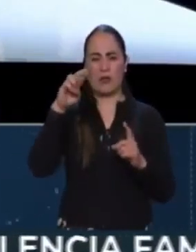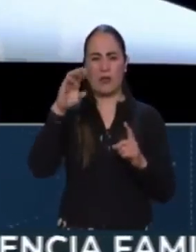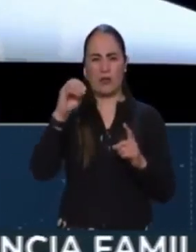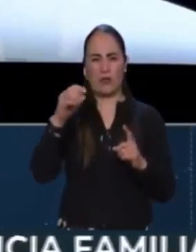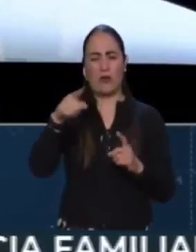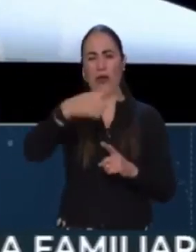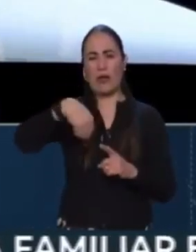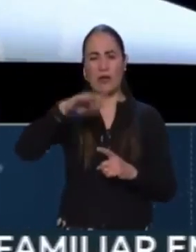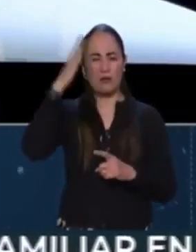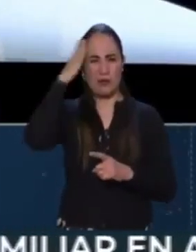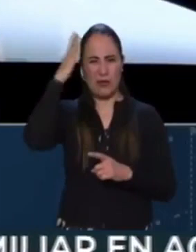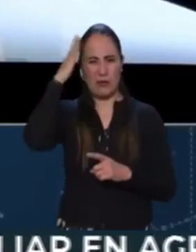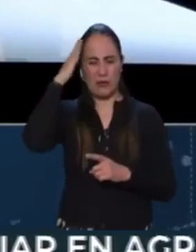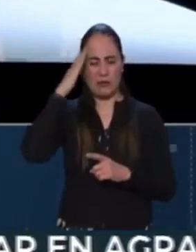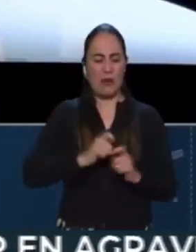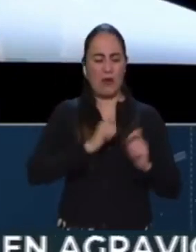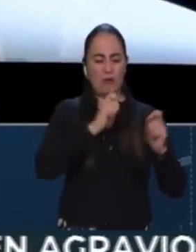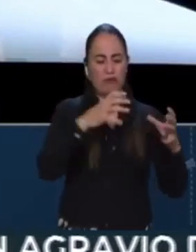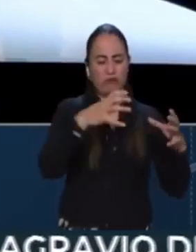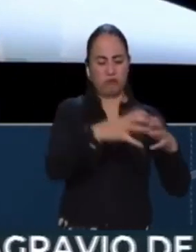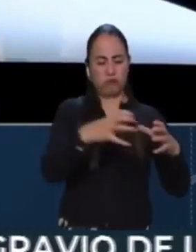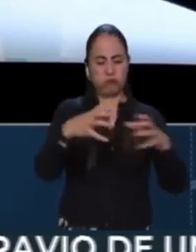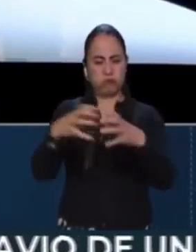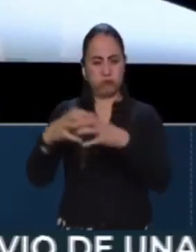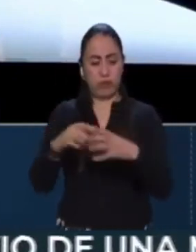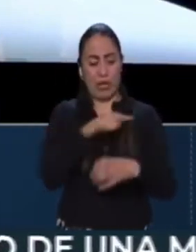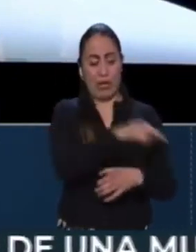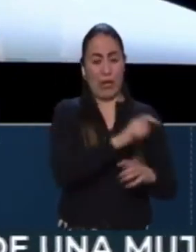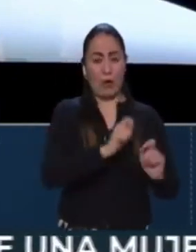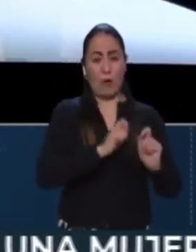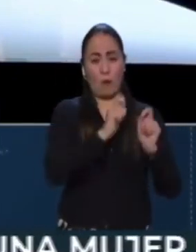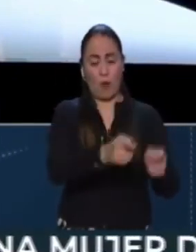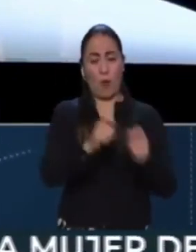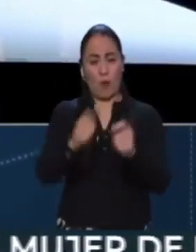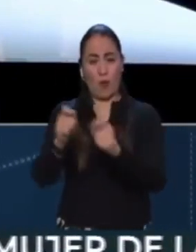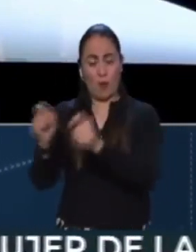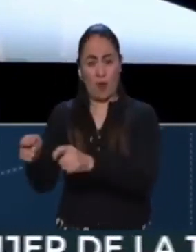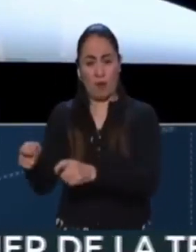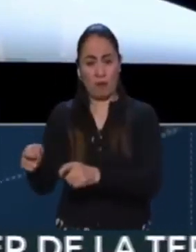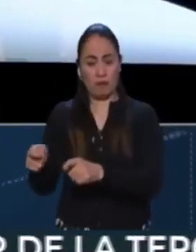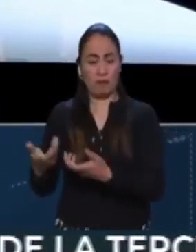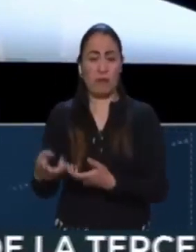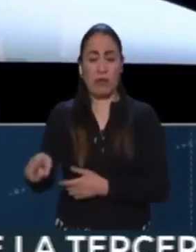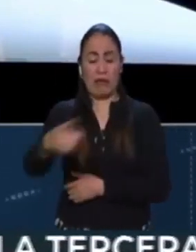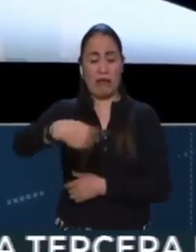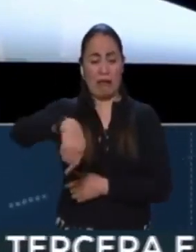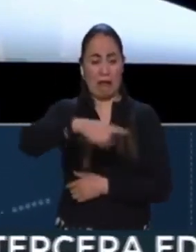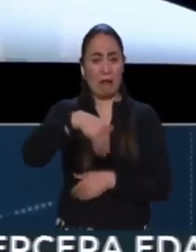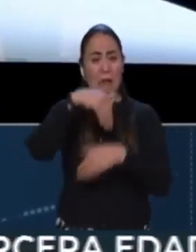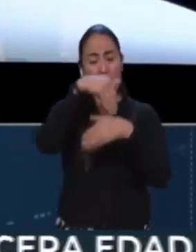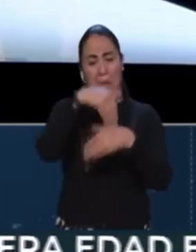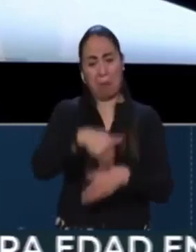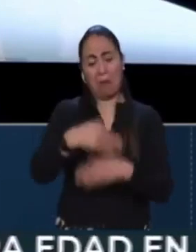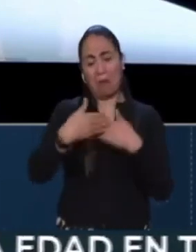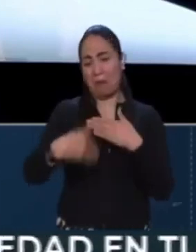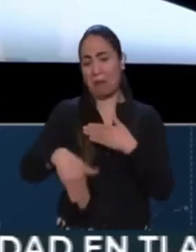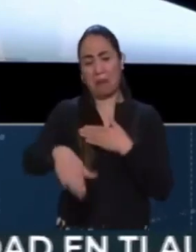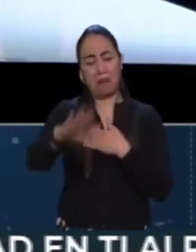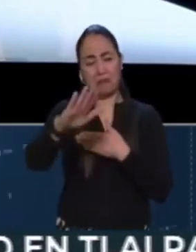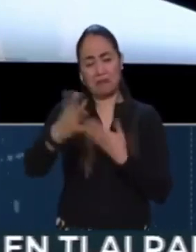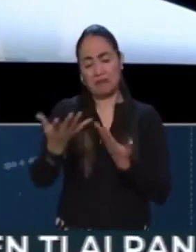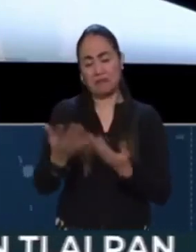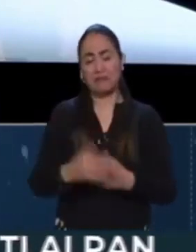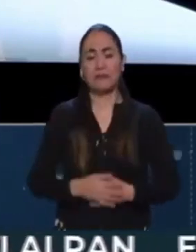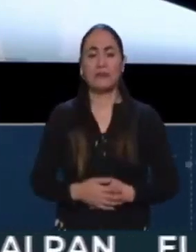líderes de secciones que él impuso. Entonces prácticamente están sometidos a él todavía.